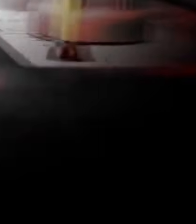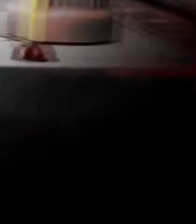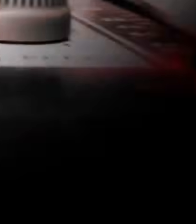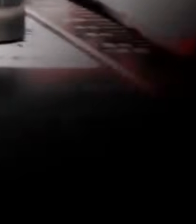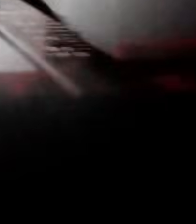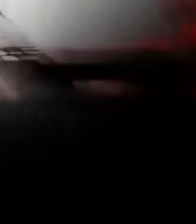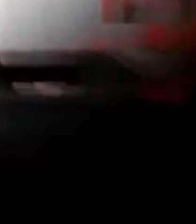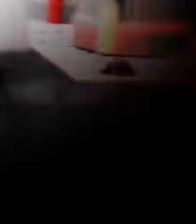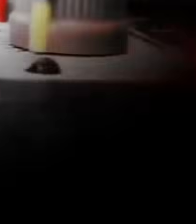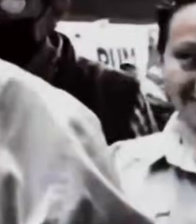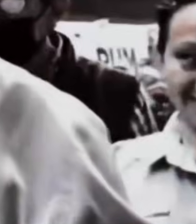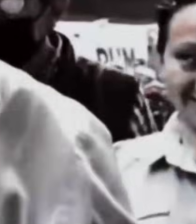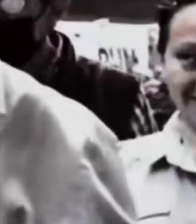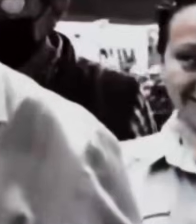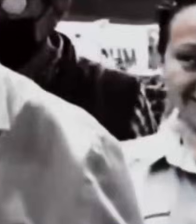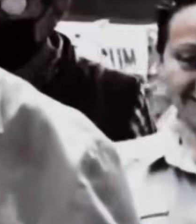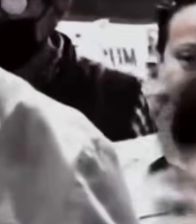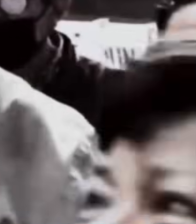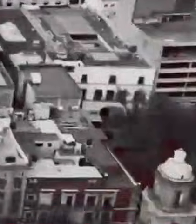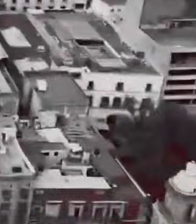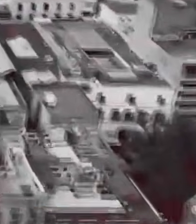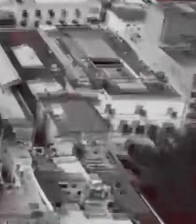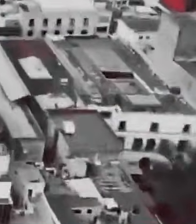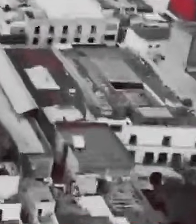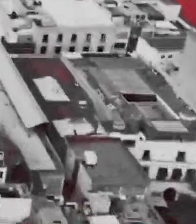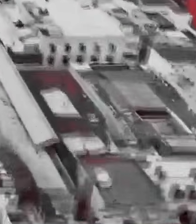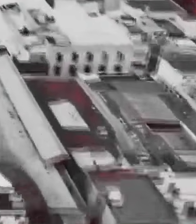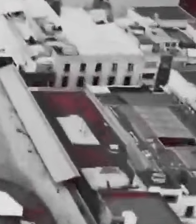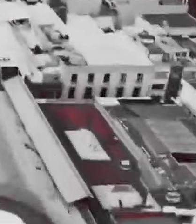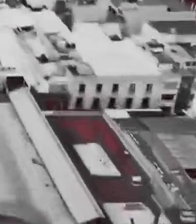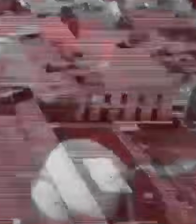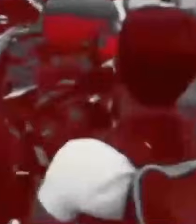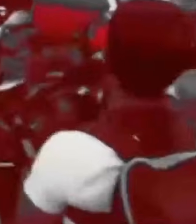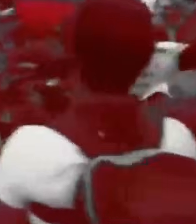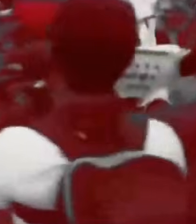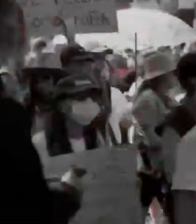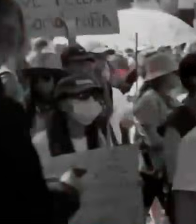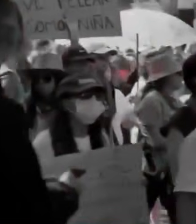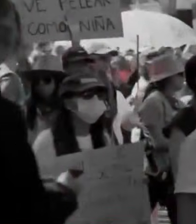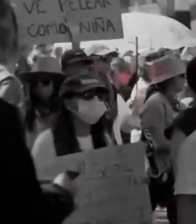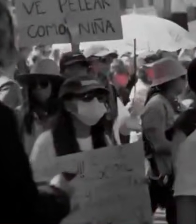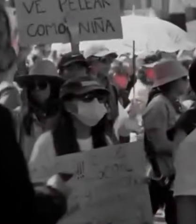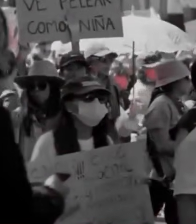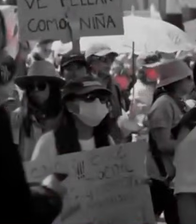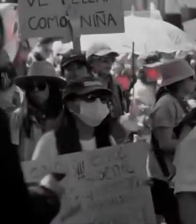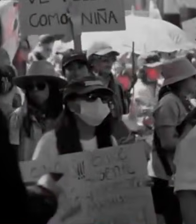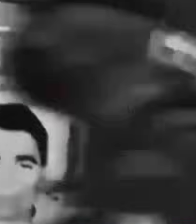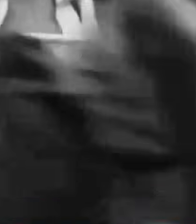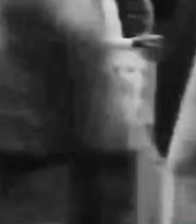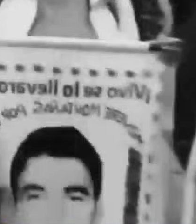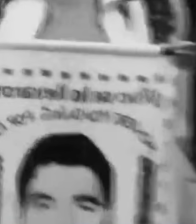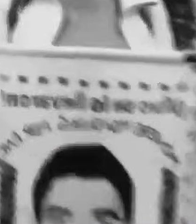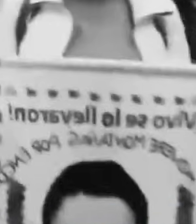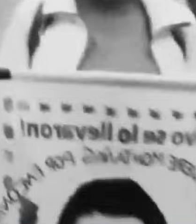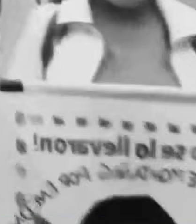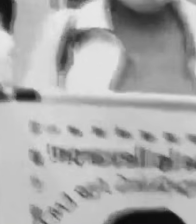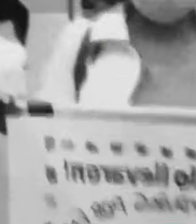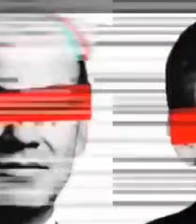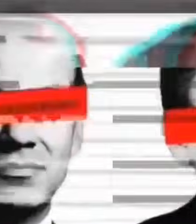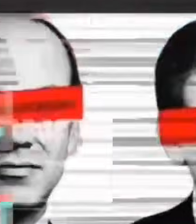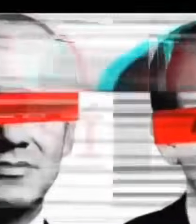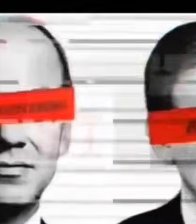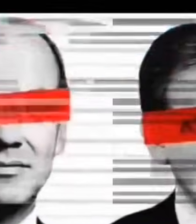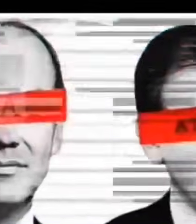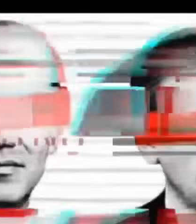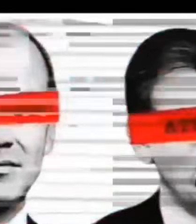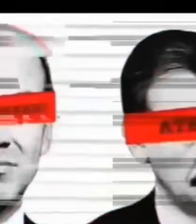que es caja de resonancia del padecer del pueblo y conoce sus circunstancias, que entiende que el presente no da gracia, que entiende que la